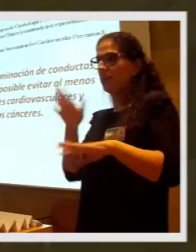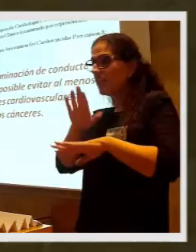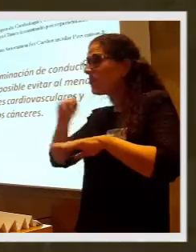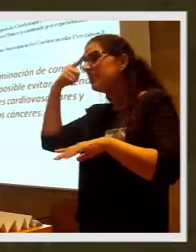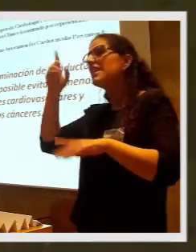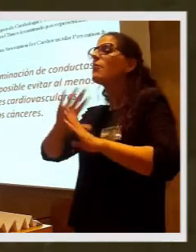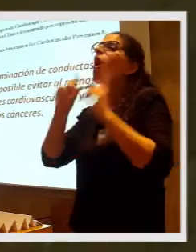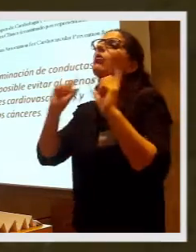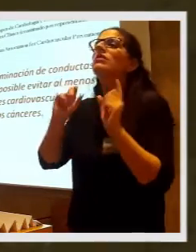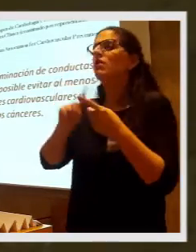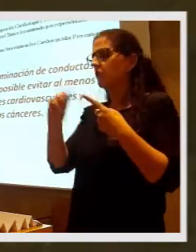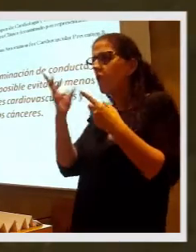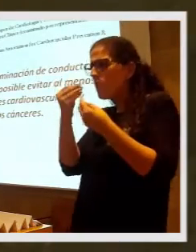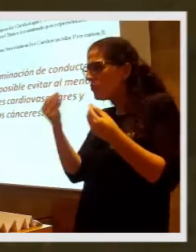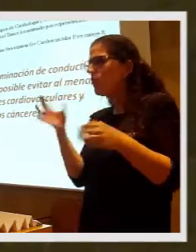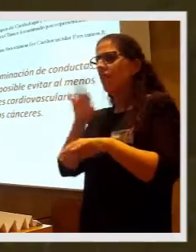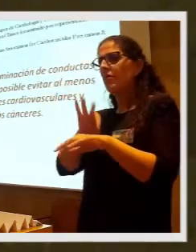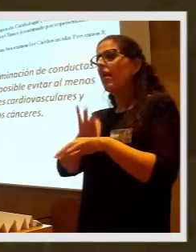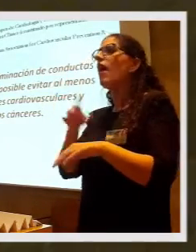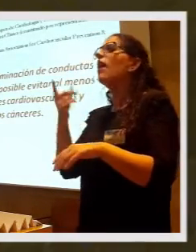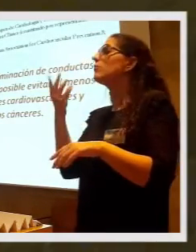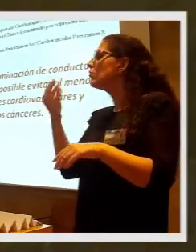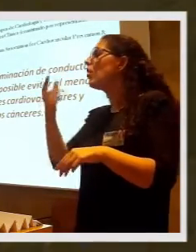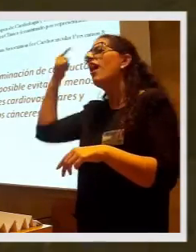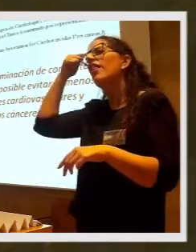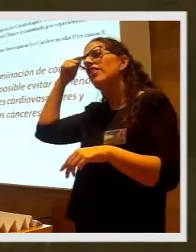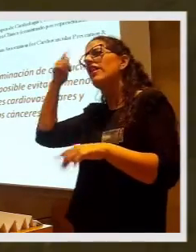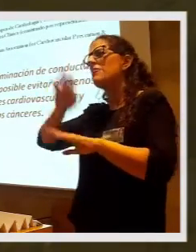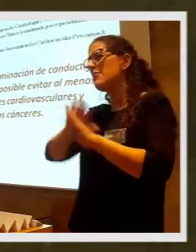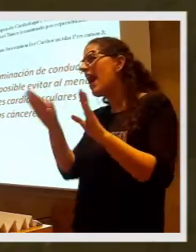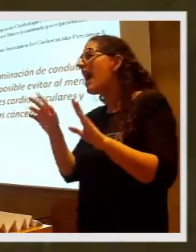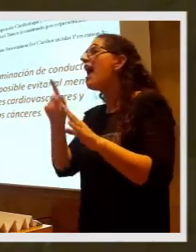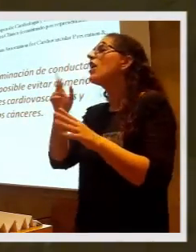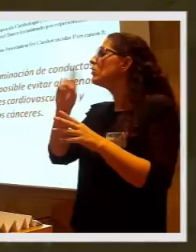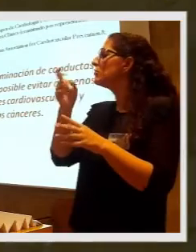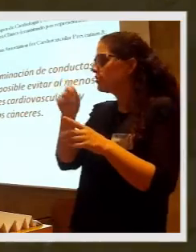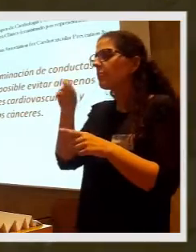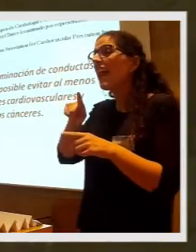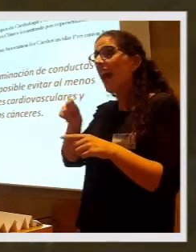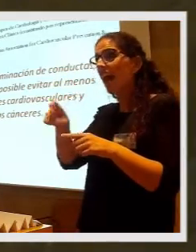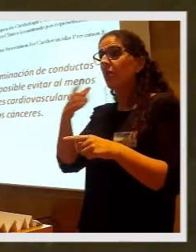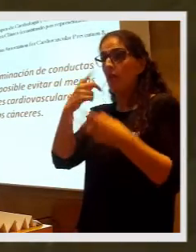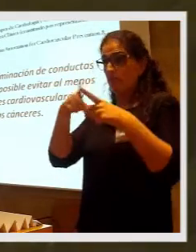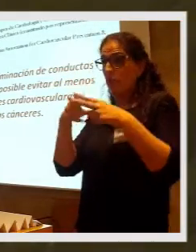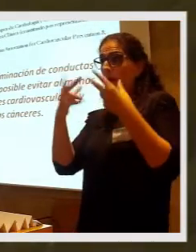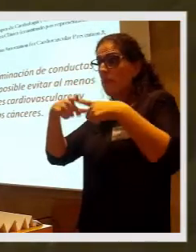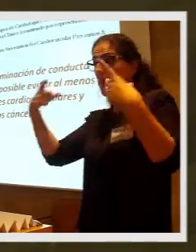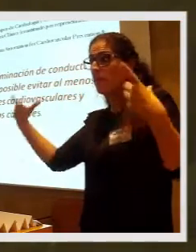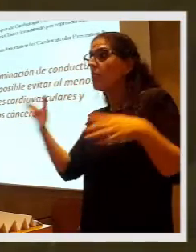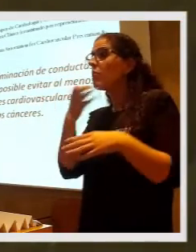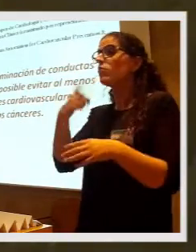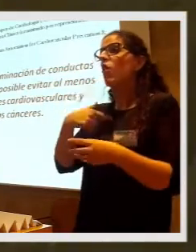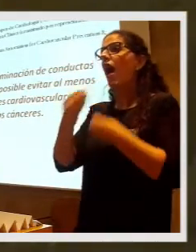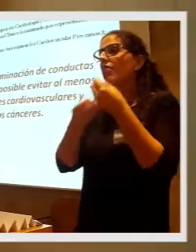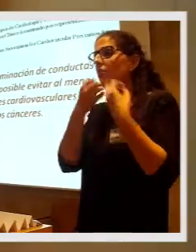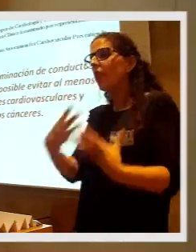que ver, como ahora veréis, con la enfermedad cardiovascular o cerebrovascular que todos conocemos, sino que también muchos de los cánceres que nos afectan tienen